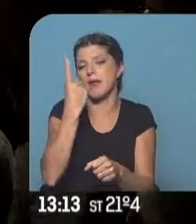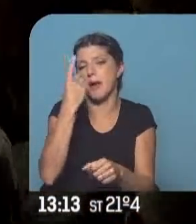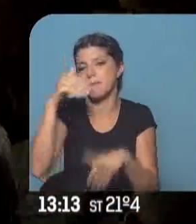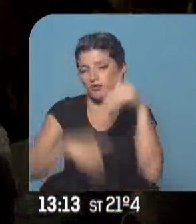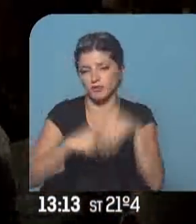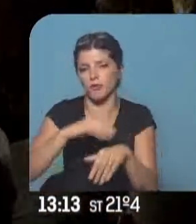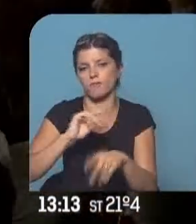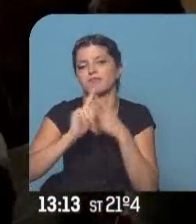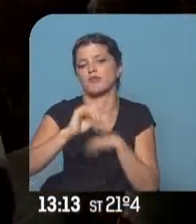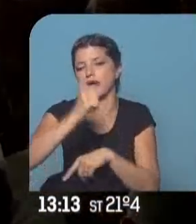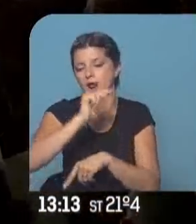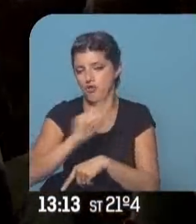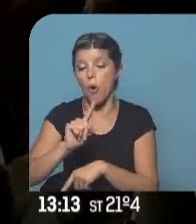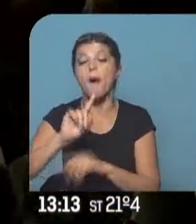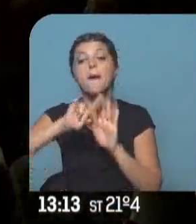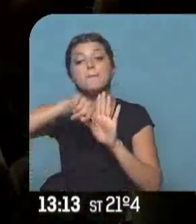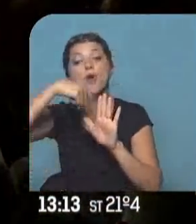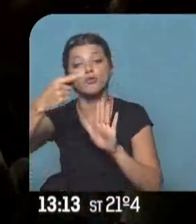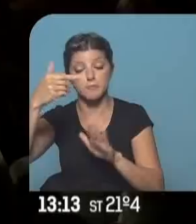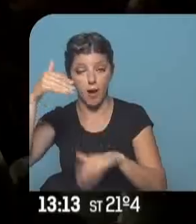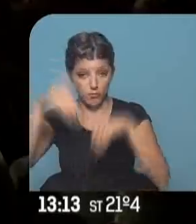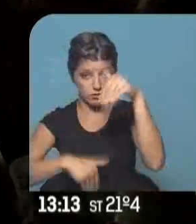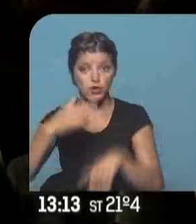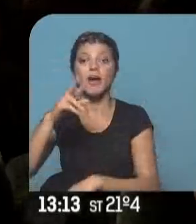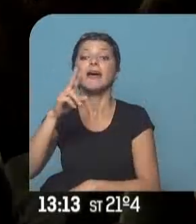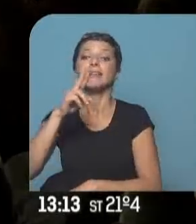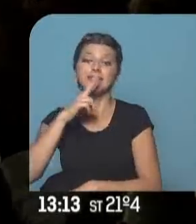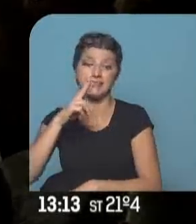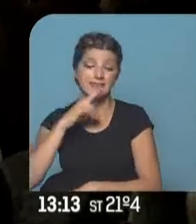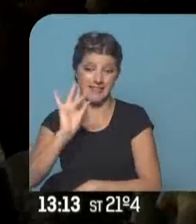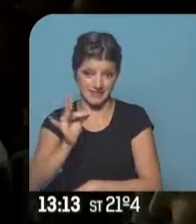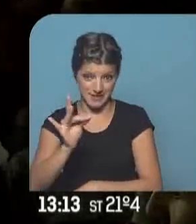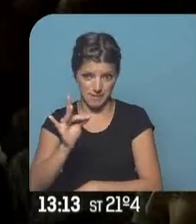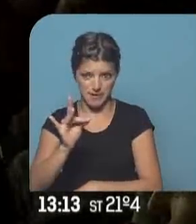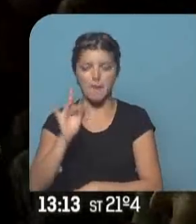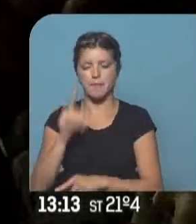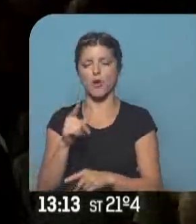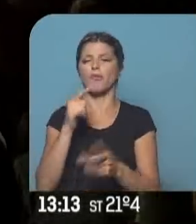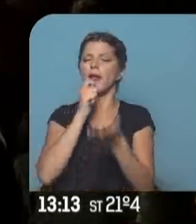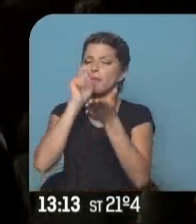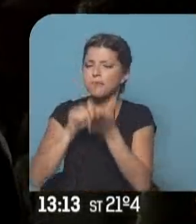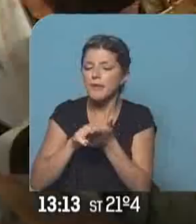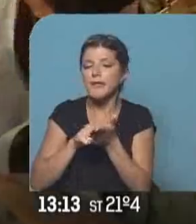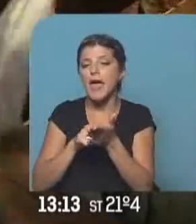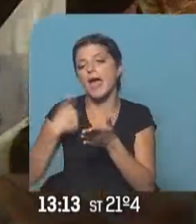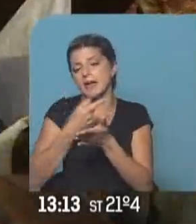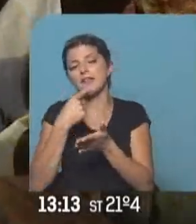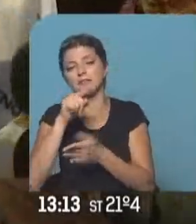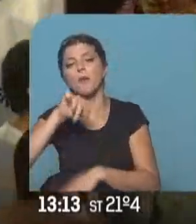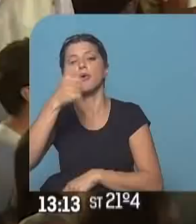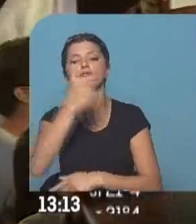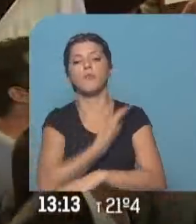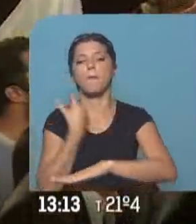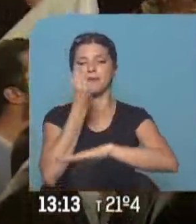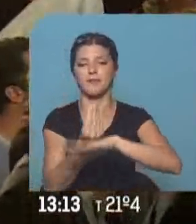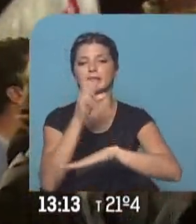segunda está prevista para el 17 de diciembre. El 68% de los encuestados asegura que Piñera será el próximo